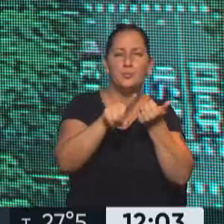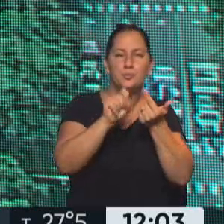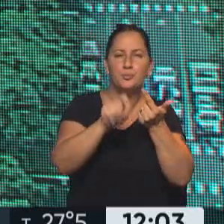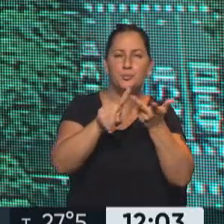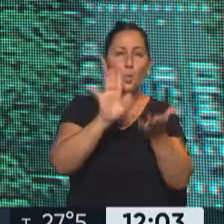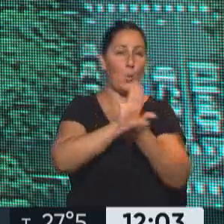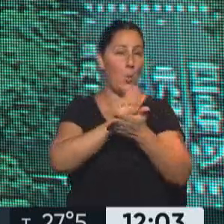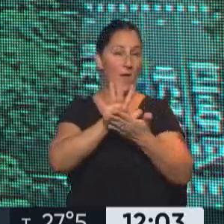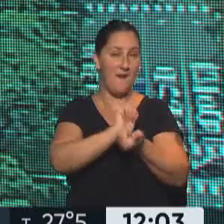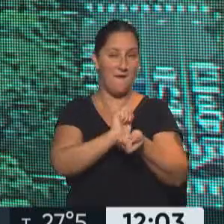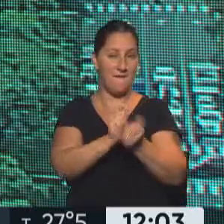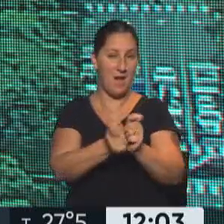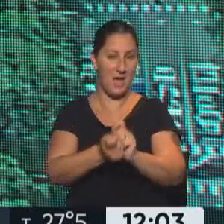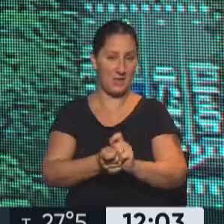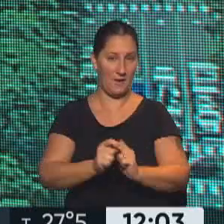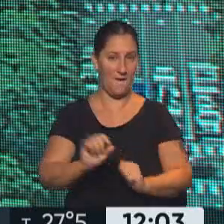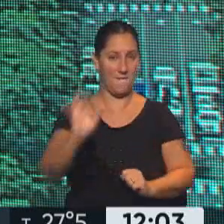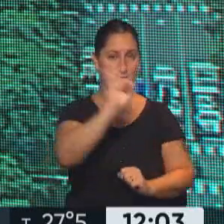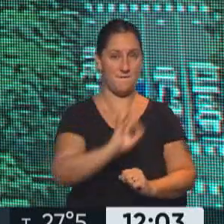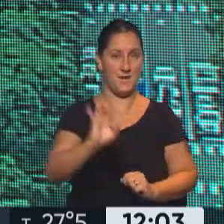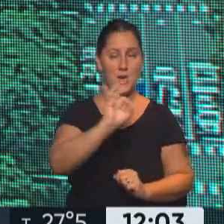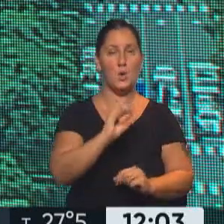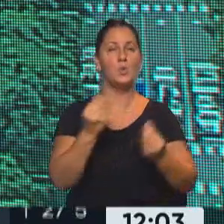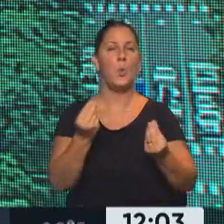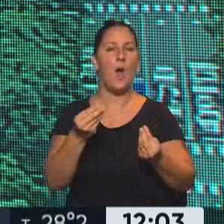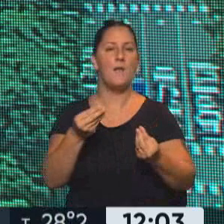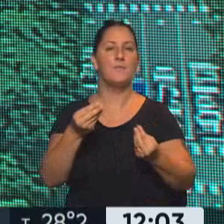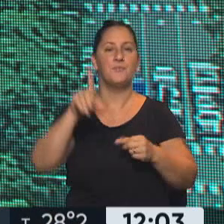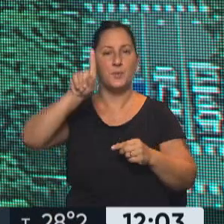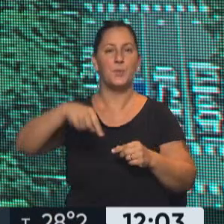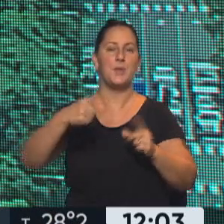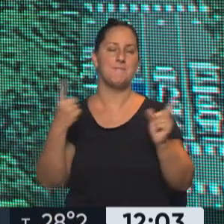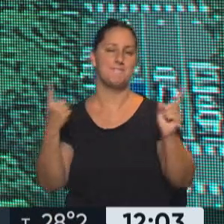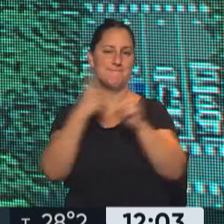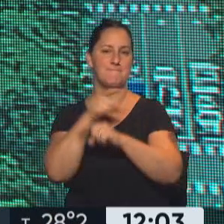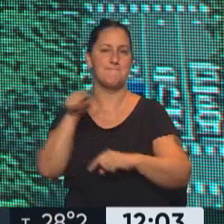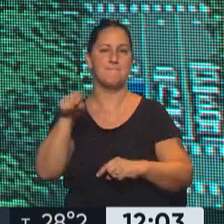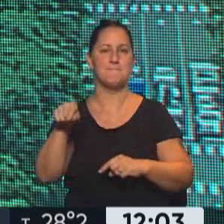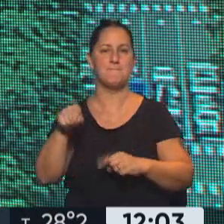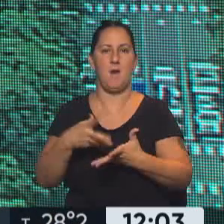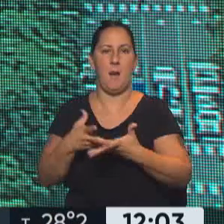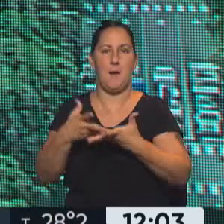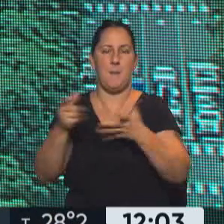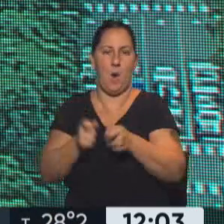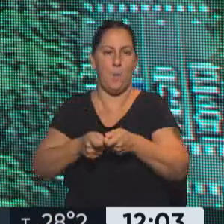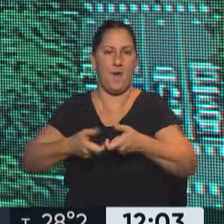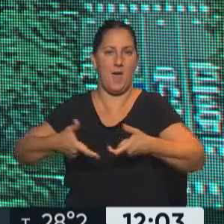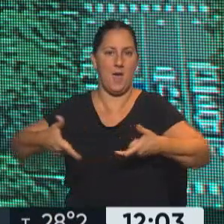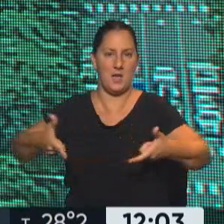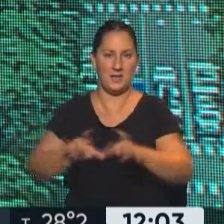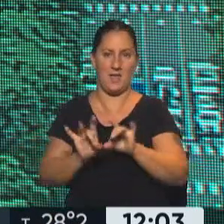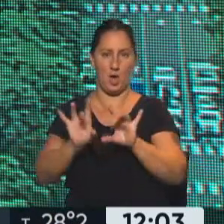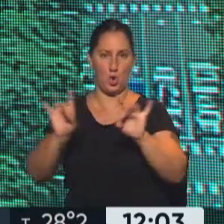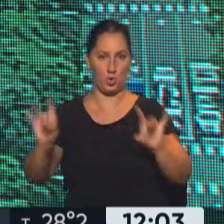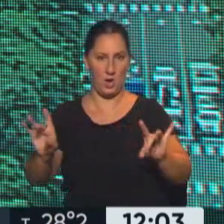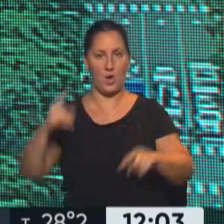nueva variante y también lo que está ocasionando justamente que genere la crecida o el aumento de los